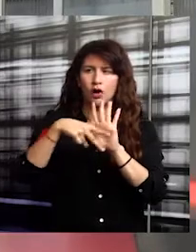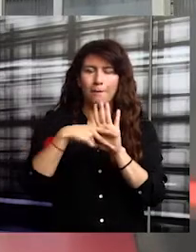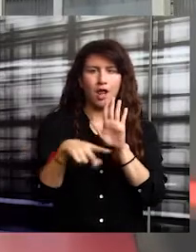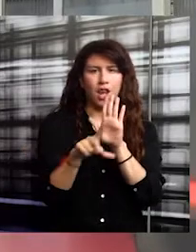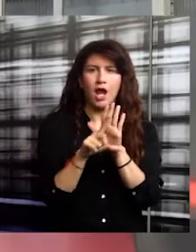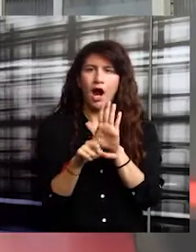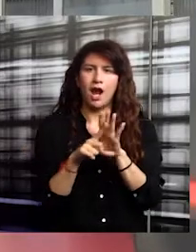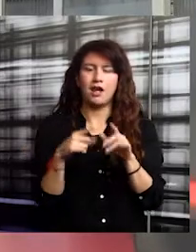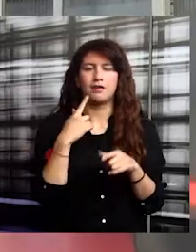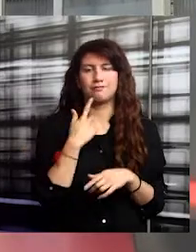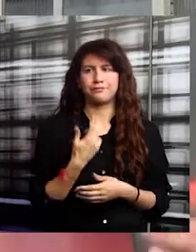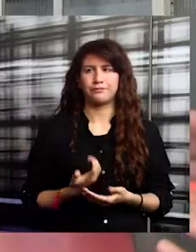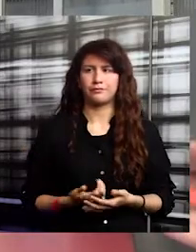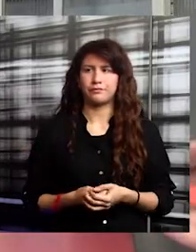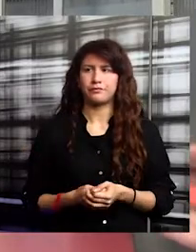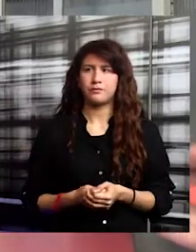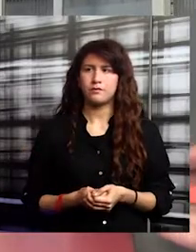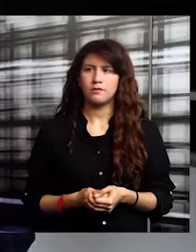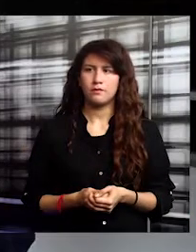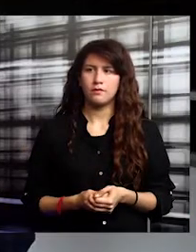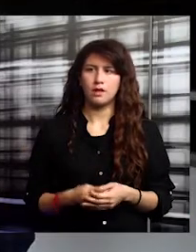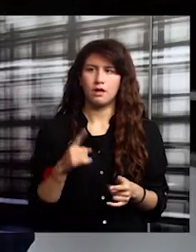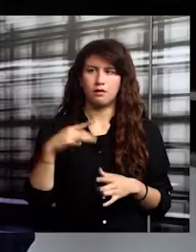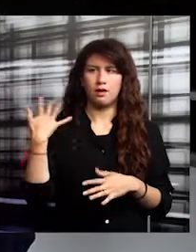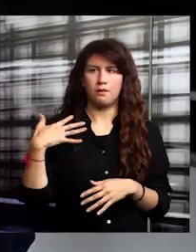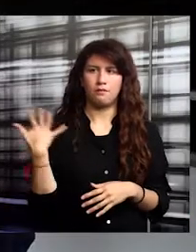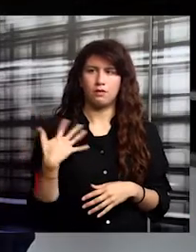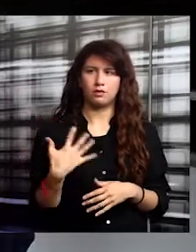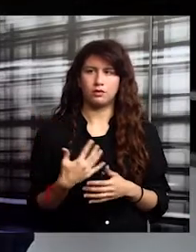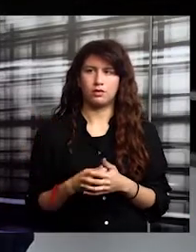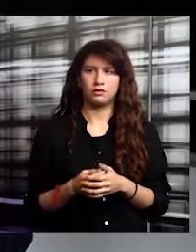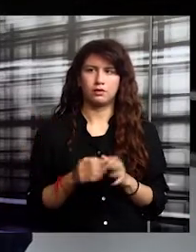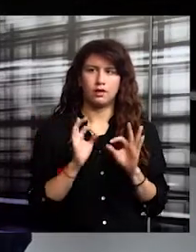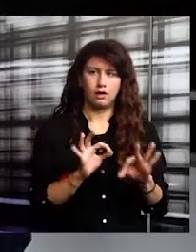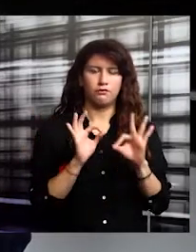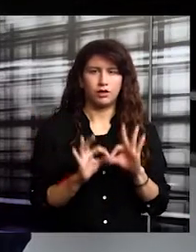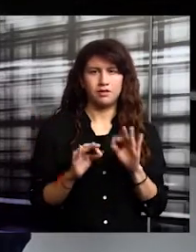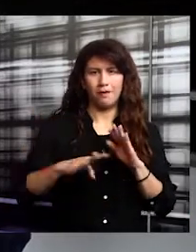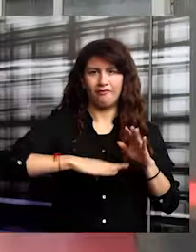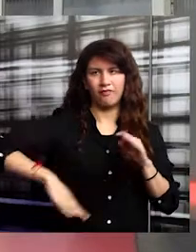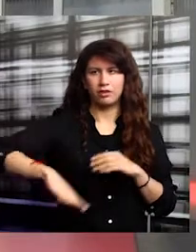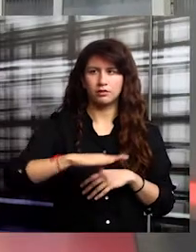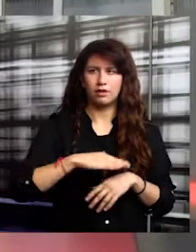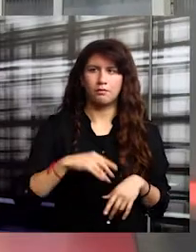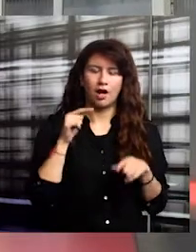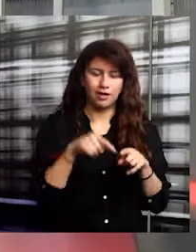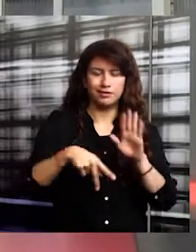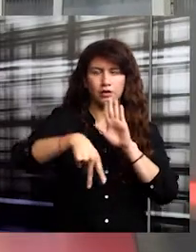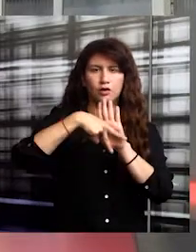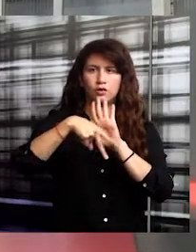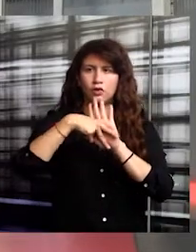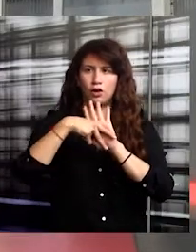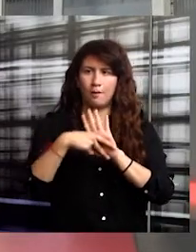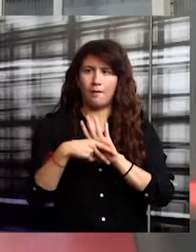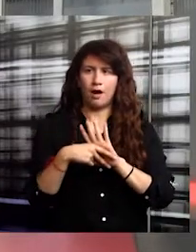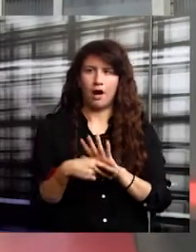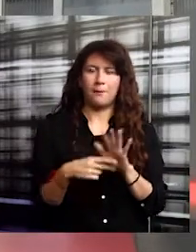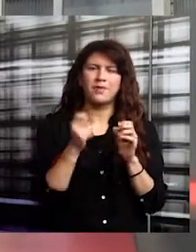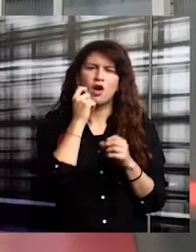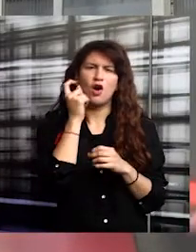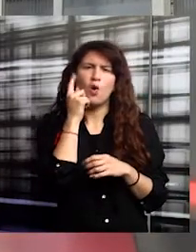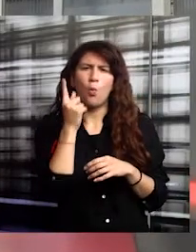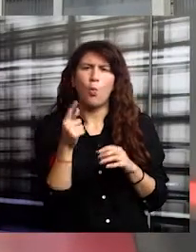y infrarlegales. De ahí la importancia. Efectivamente, básicamente esta norma establece cuáles